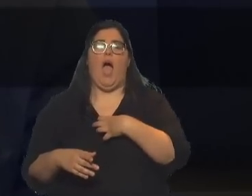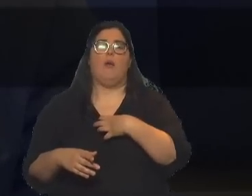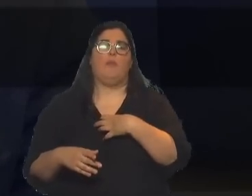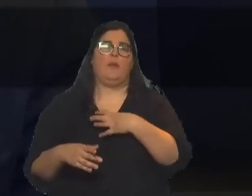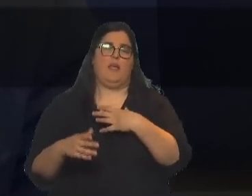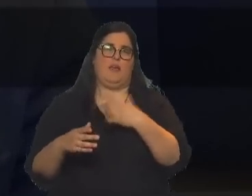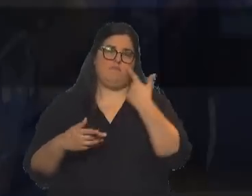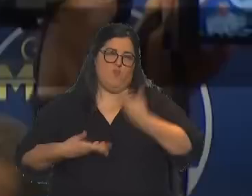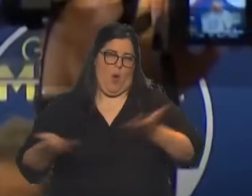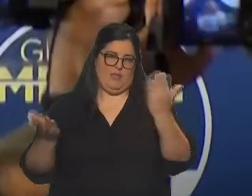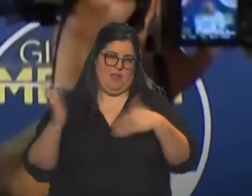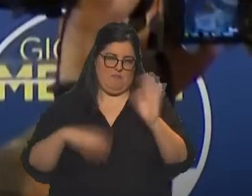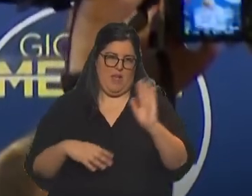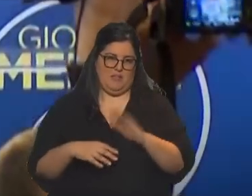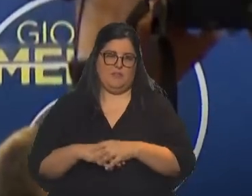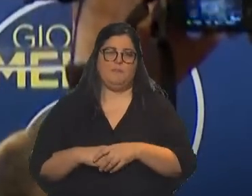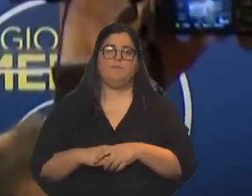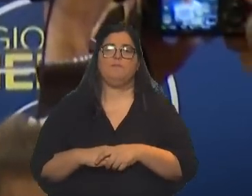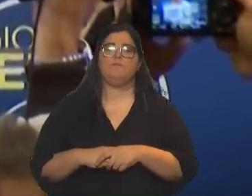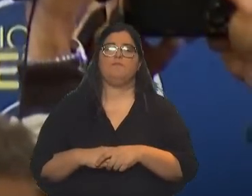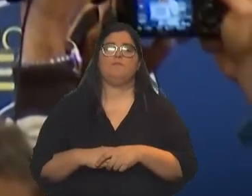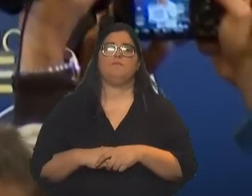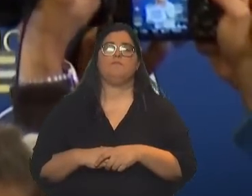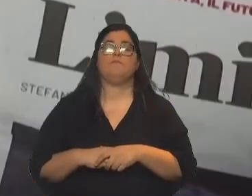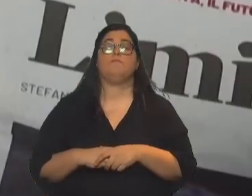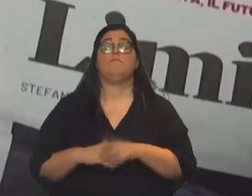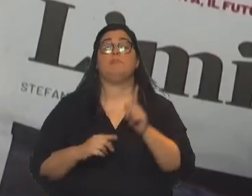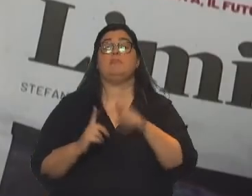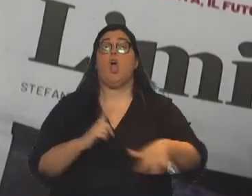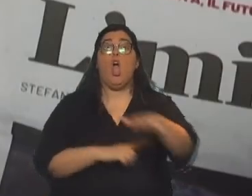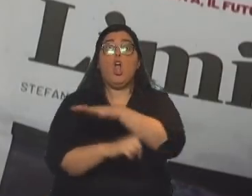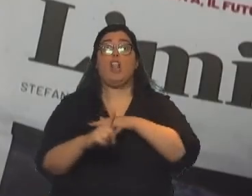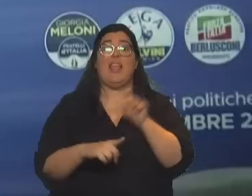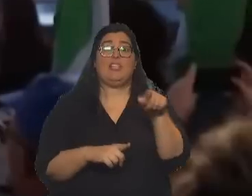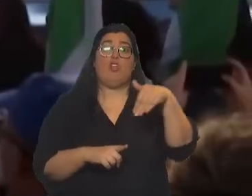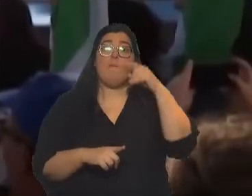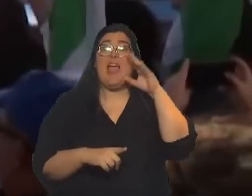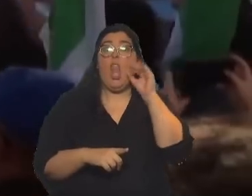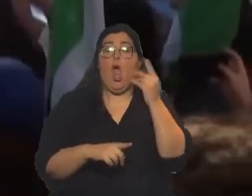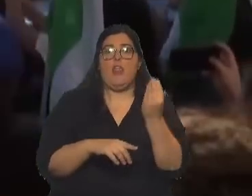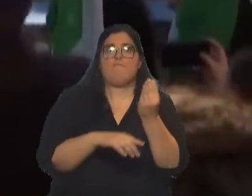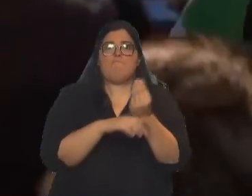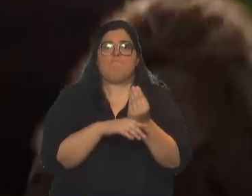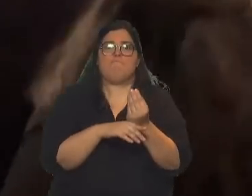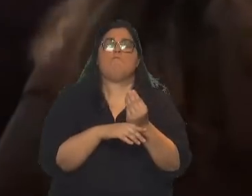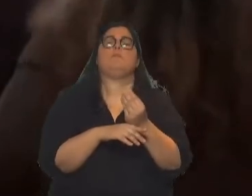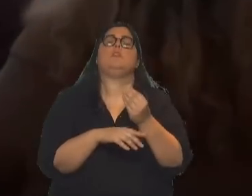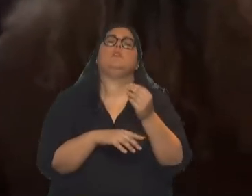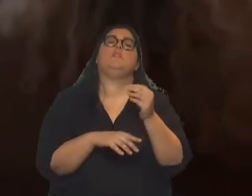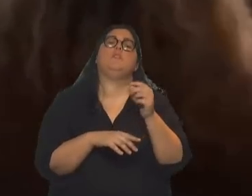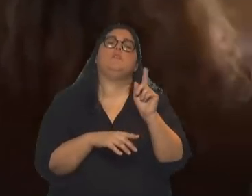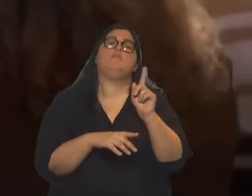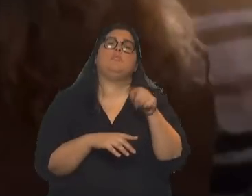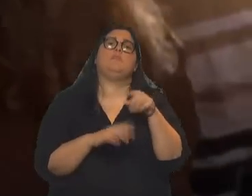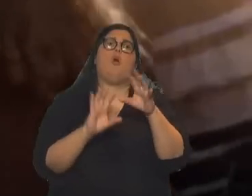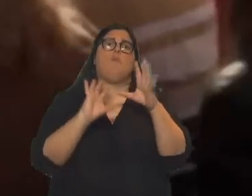ed affidabile soprattutto, no? El escenario en el que nace y crece su figura neorreaccionaria se replica en varios países